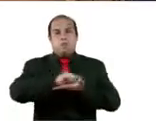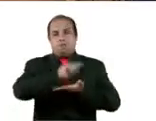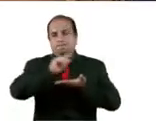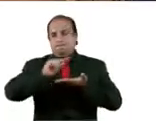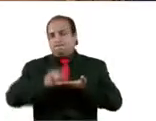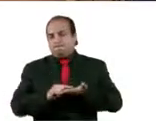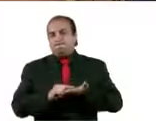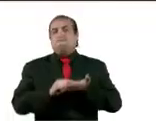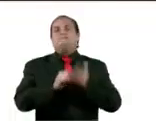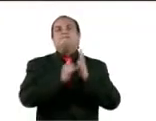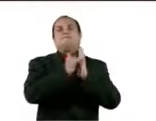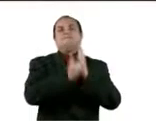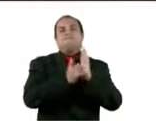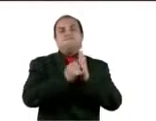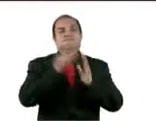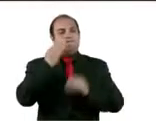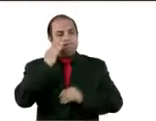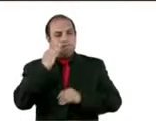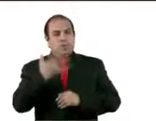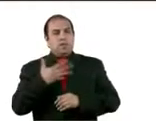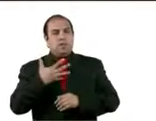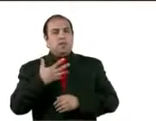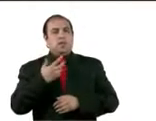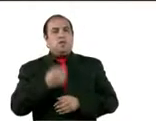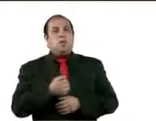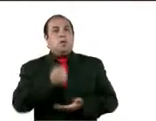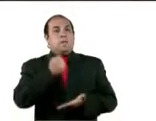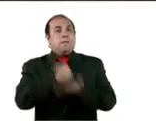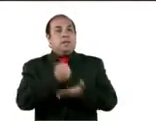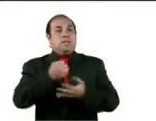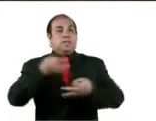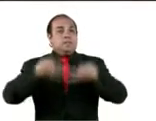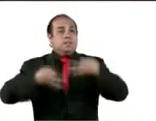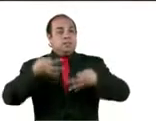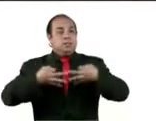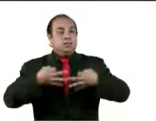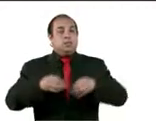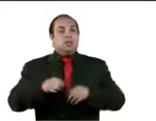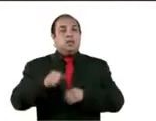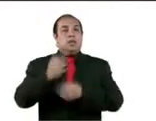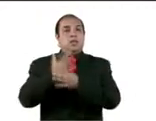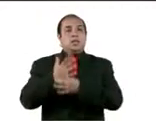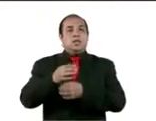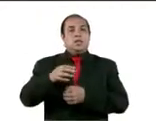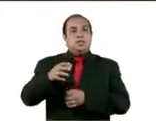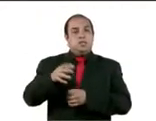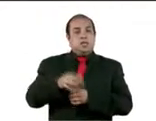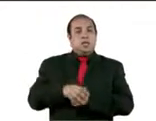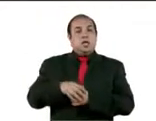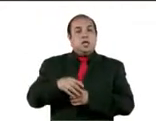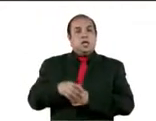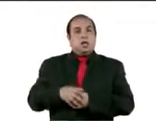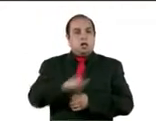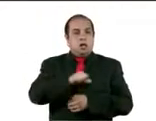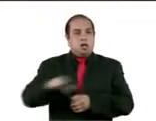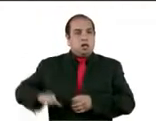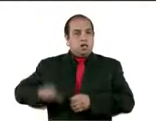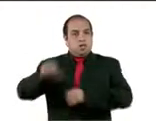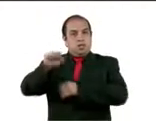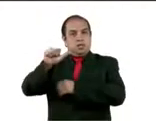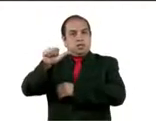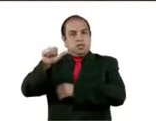surgiendo un oficio, una sentencia del tribunal, si no estoy mal, de lo contencioso, en el que dice que Sandra Cuevas está inhabilitada. ¿Usted tiene alguna noticia sobre